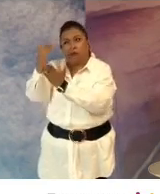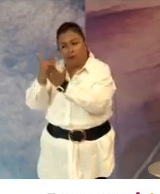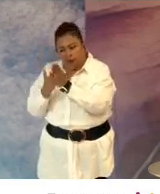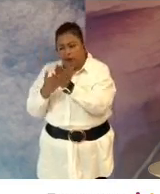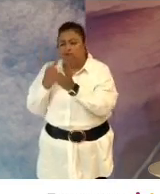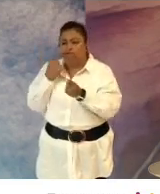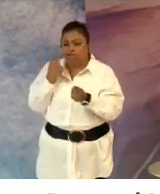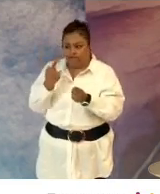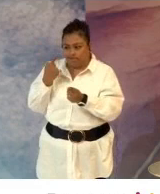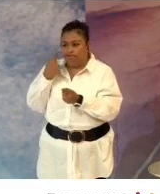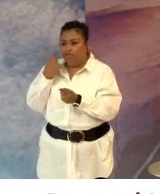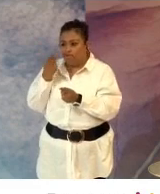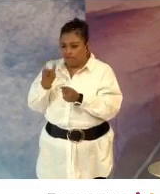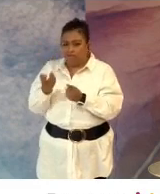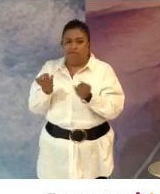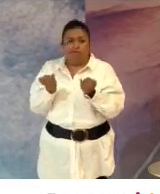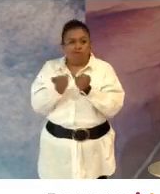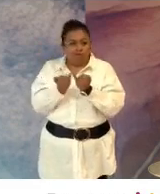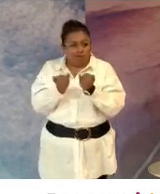Entonces, hablar de